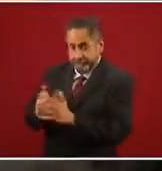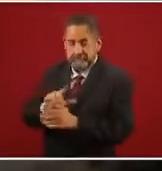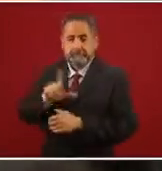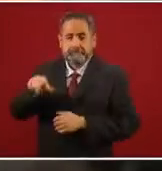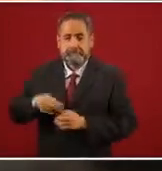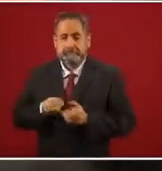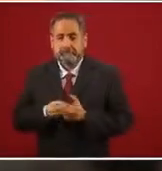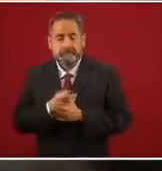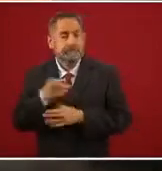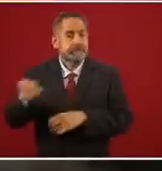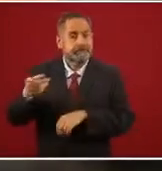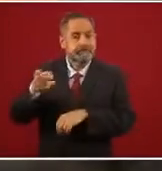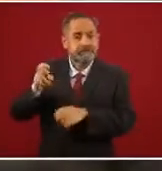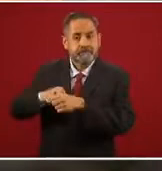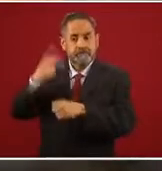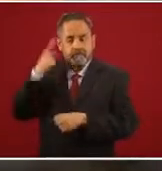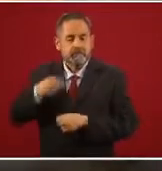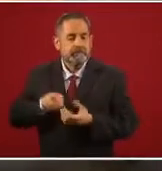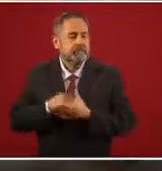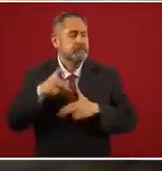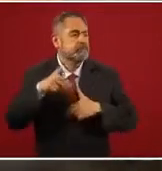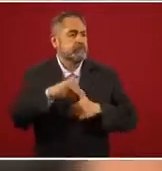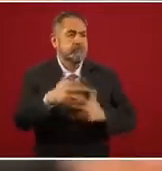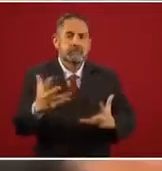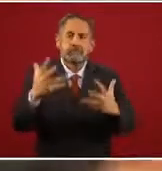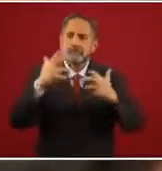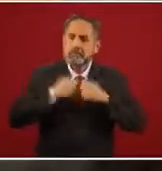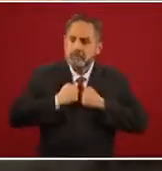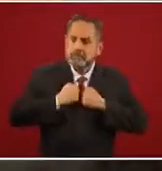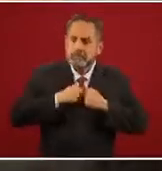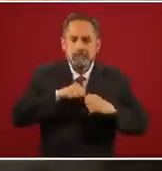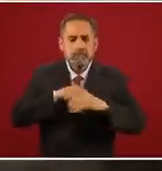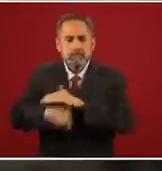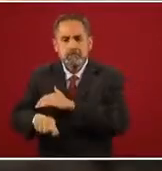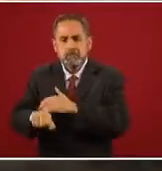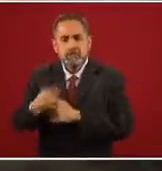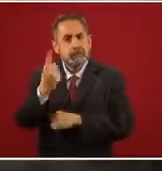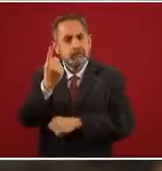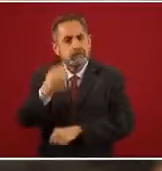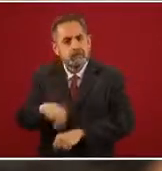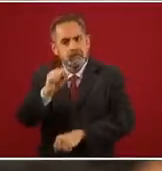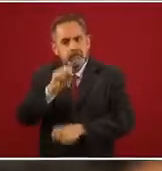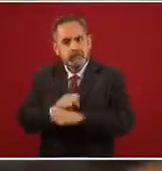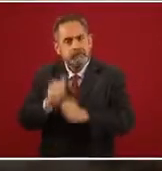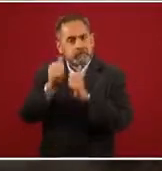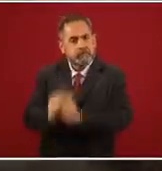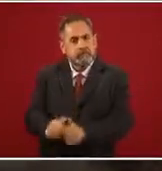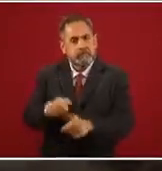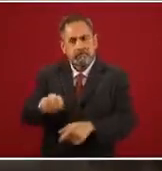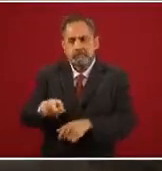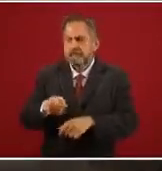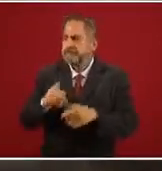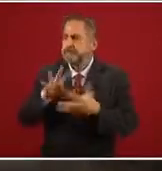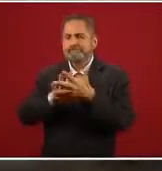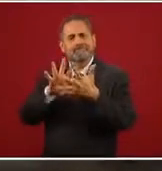de la Dirección de Gobierno de Puebla lo aprendieron. Estuvo casi una semana detenido en un